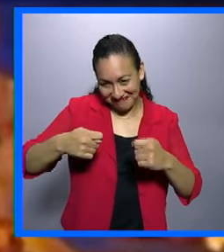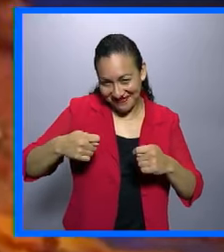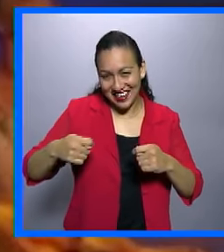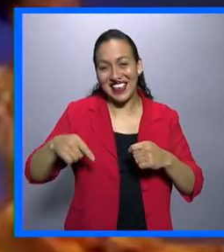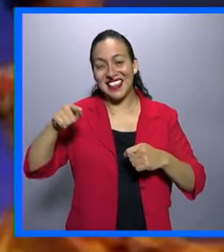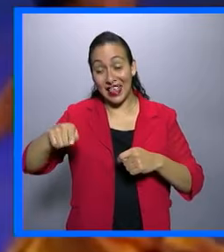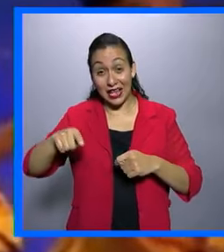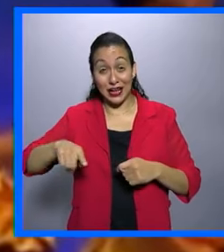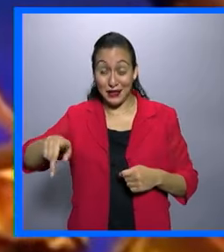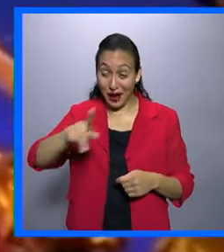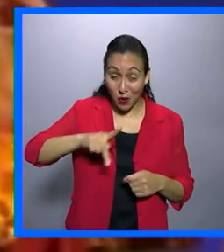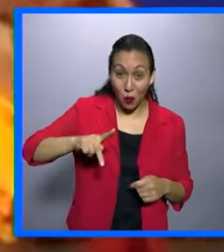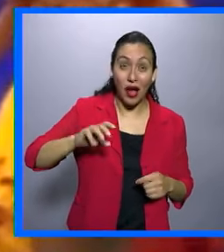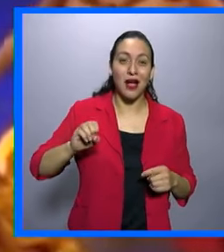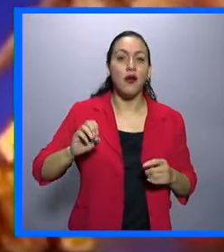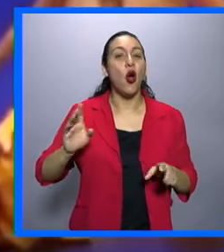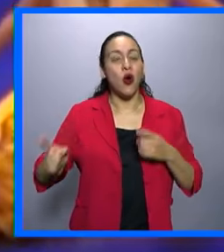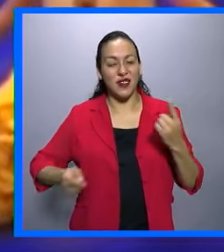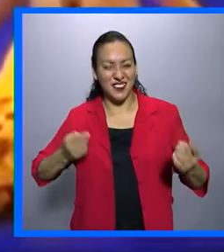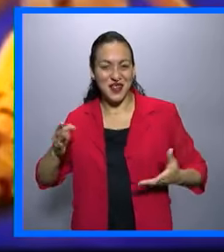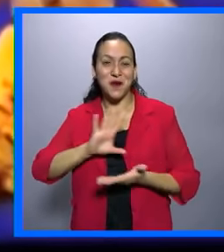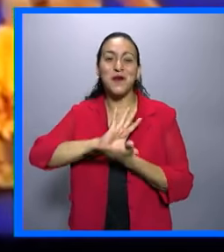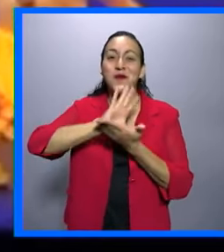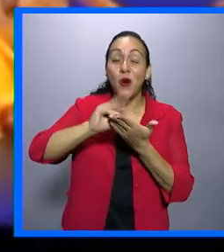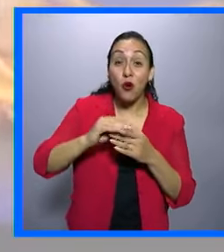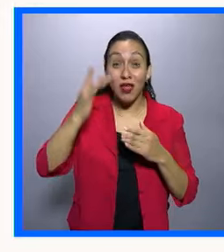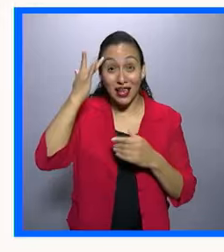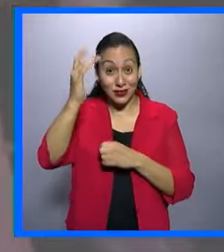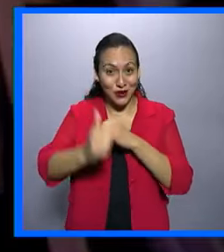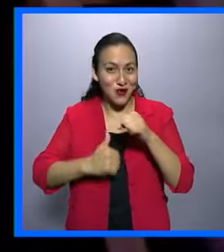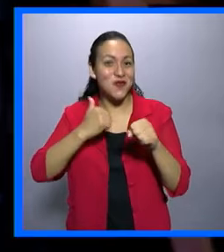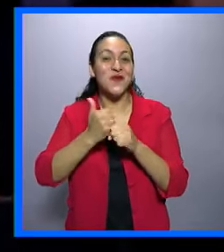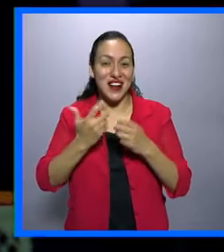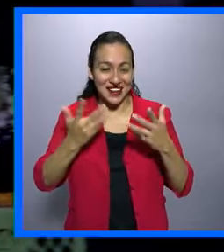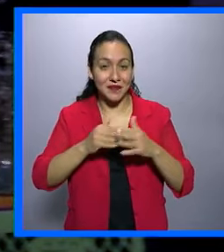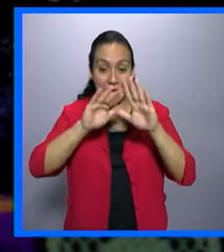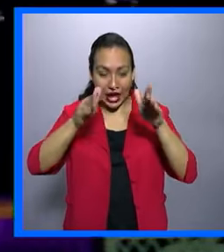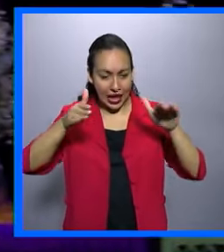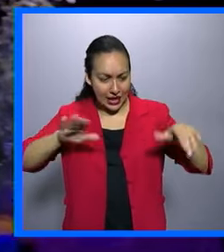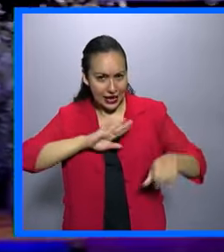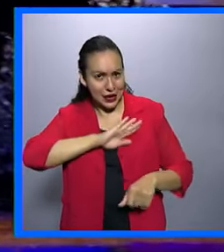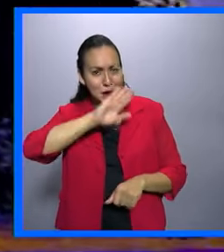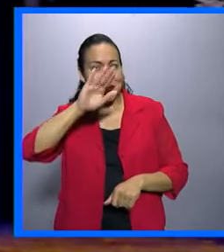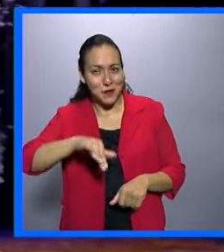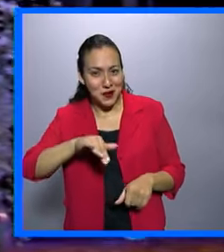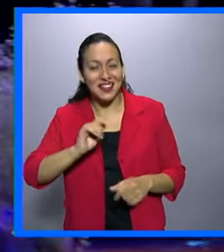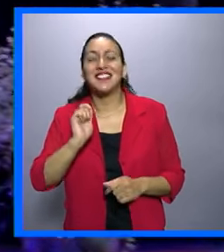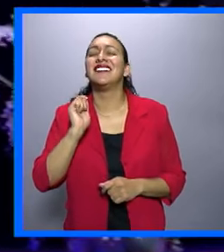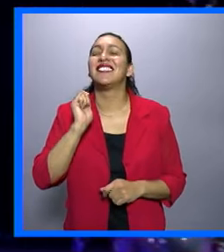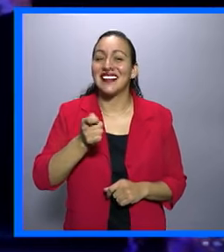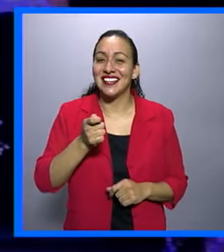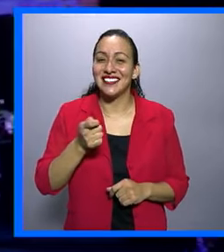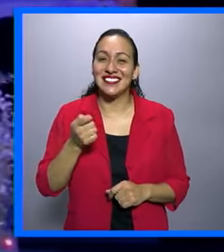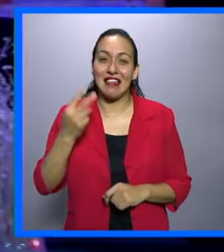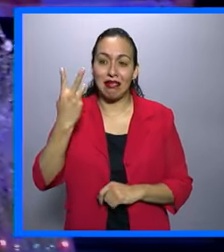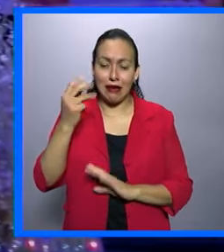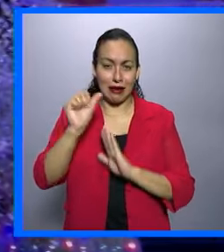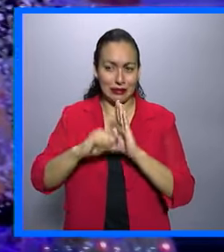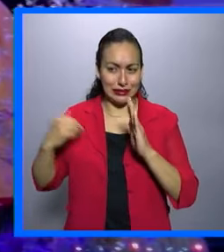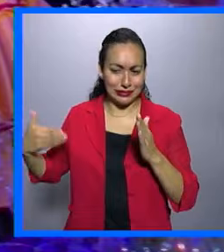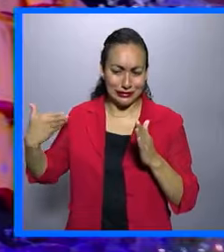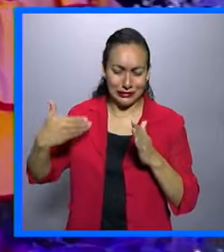del pueblo, en fandangos, bodas y cumpleaños. El altar de muertos es resultado de 3 meses